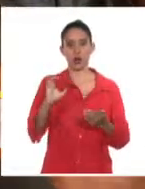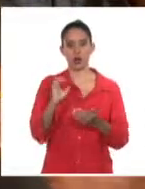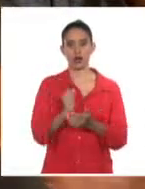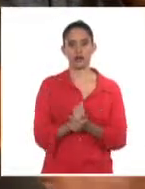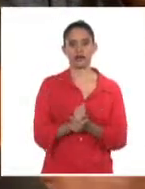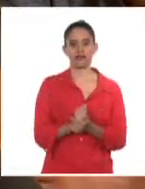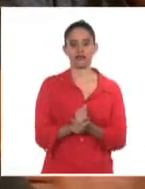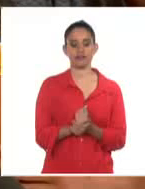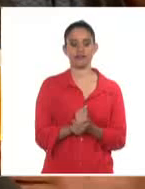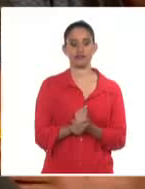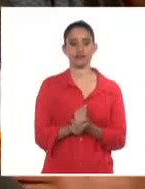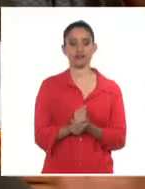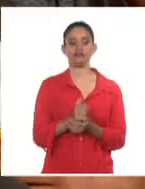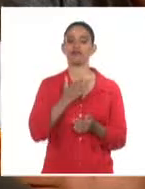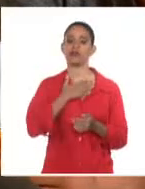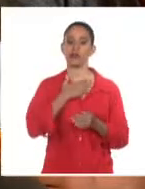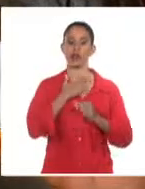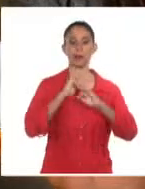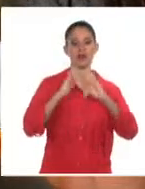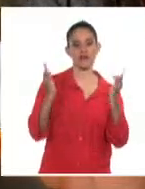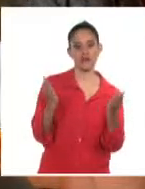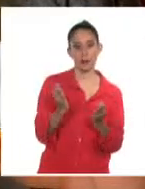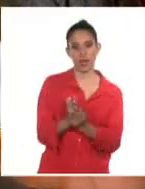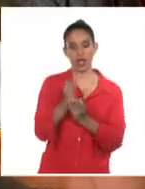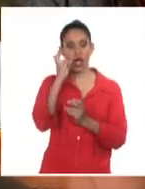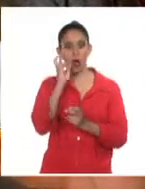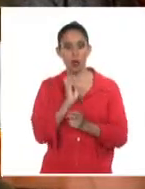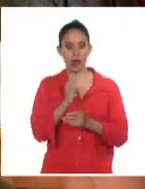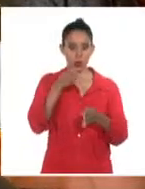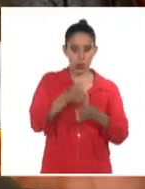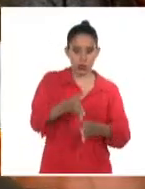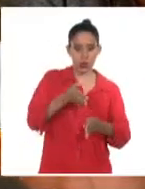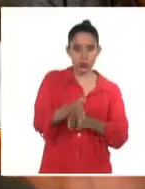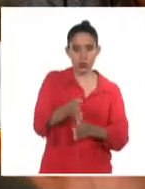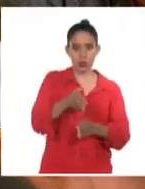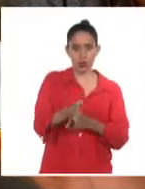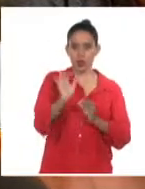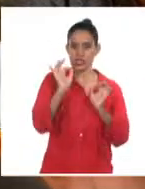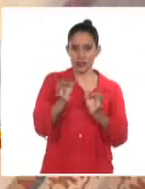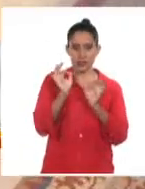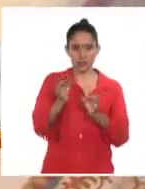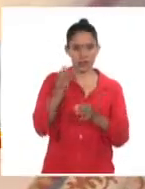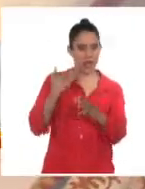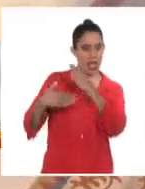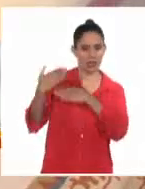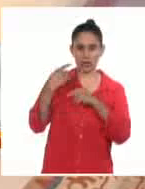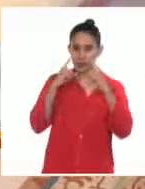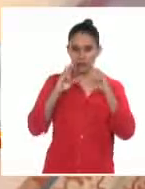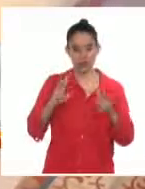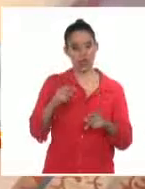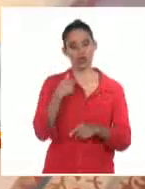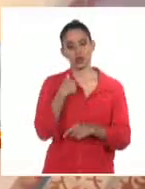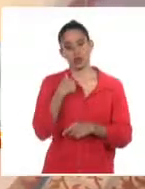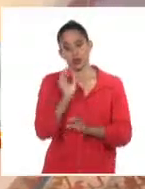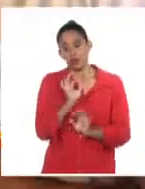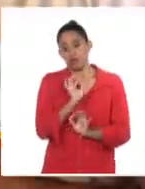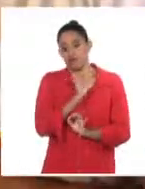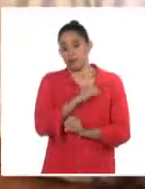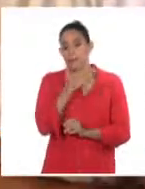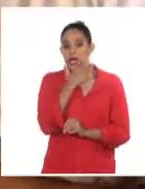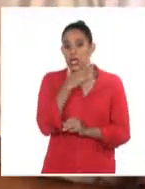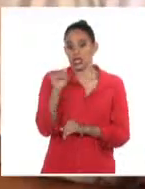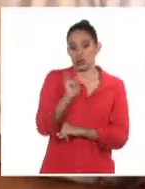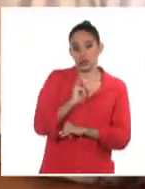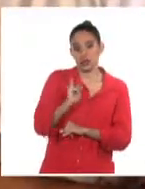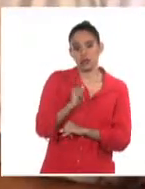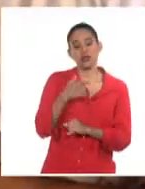familia, mis abuelos y ellos han sido carpinteros desde una vida. Entonces, vamos a decir que lo tengo en la sangre. Sí, la carpintería me